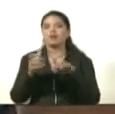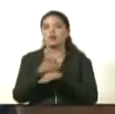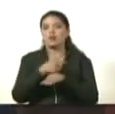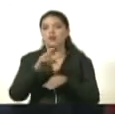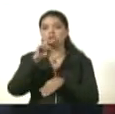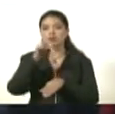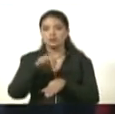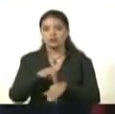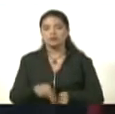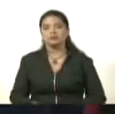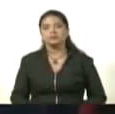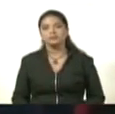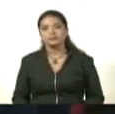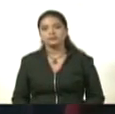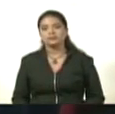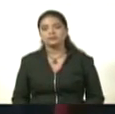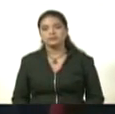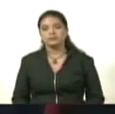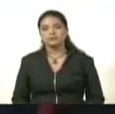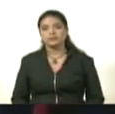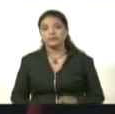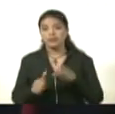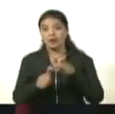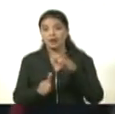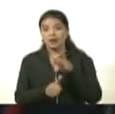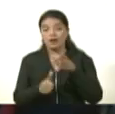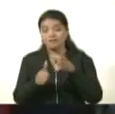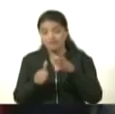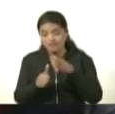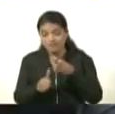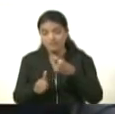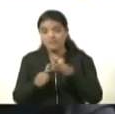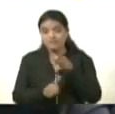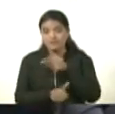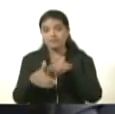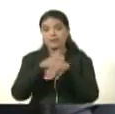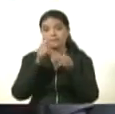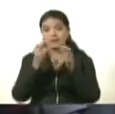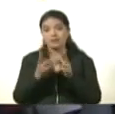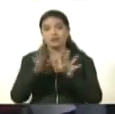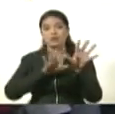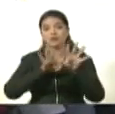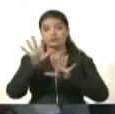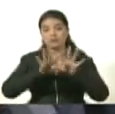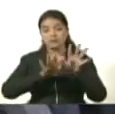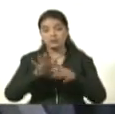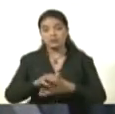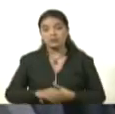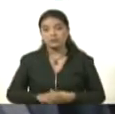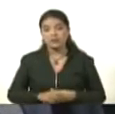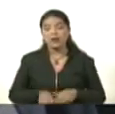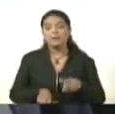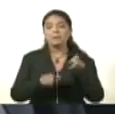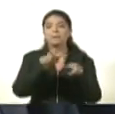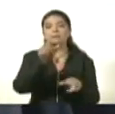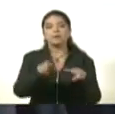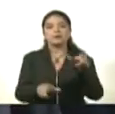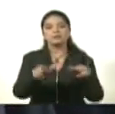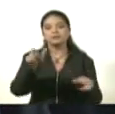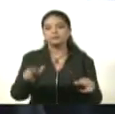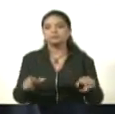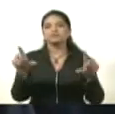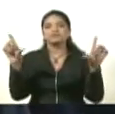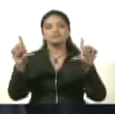Nacional. Distinguidos viceministros del Ministerio del Poder Popular para Relaciones Exteriores, representantes de los medios